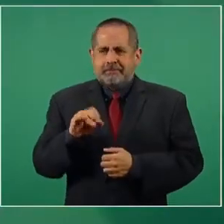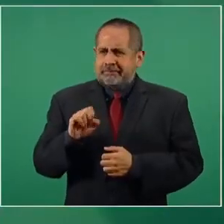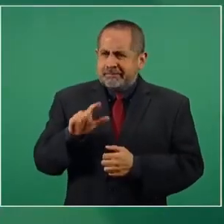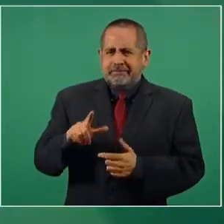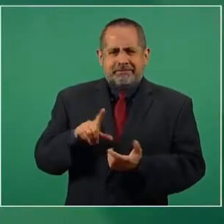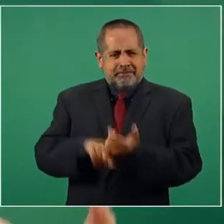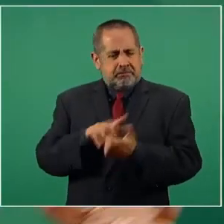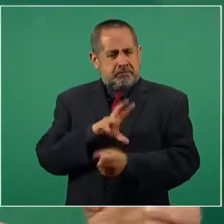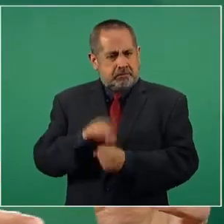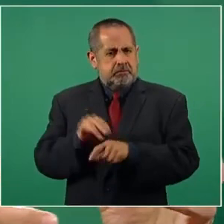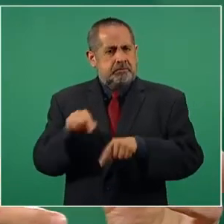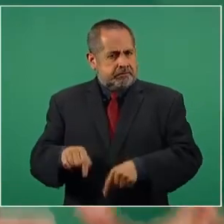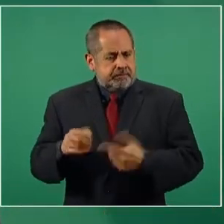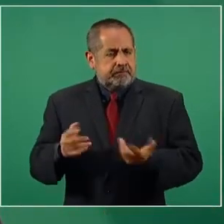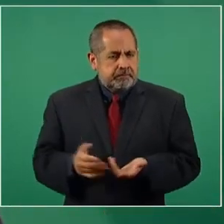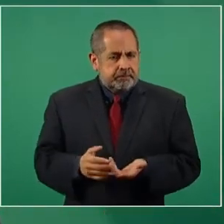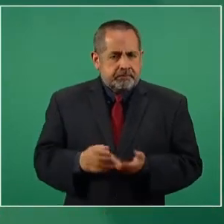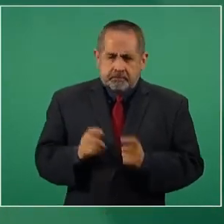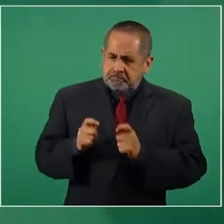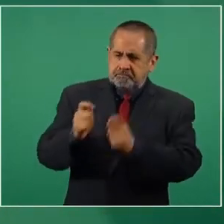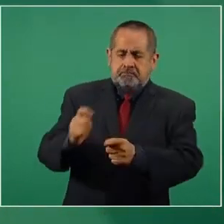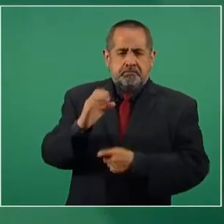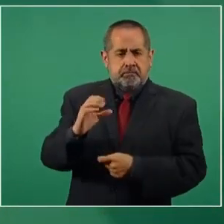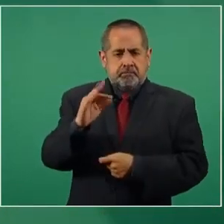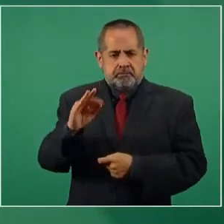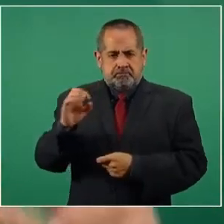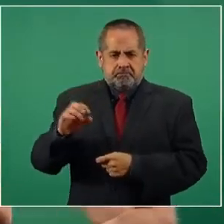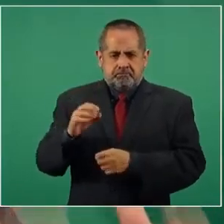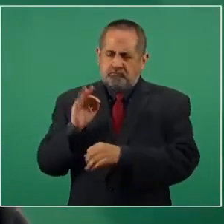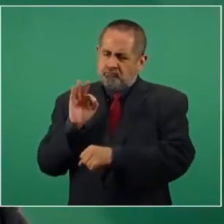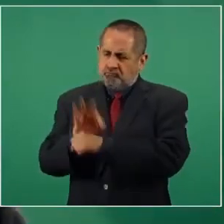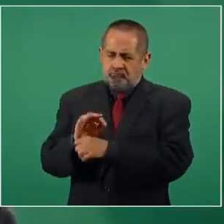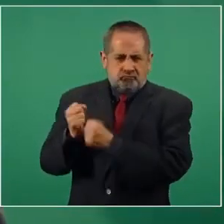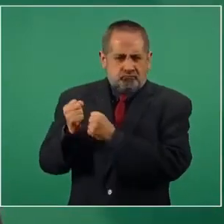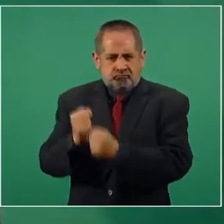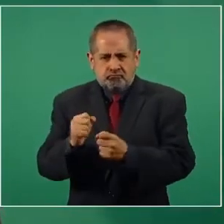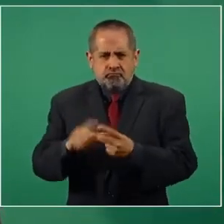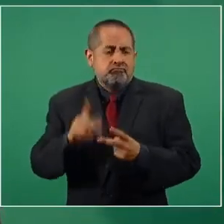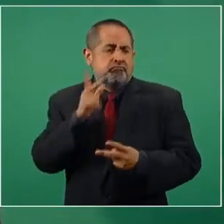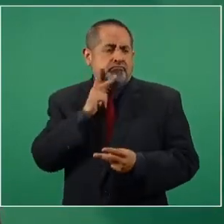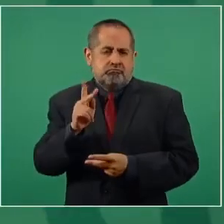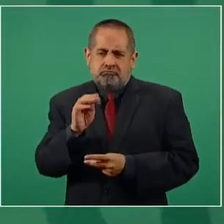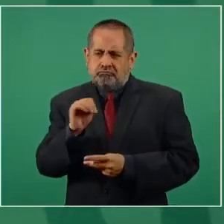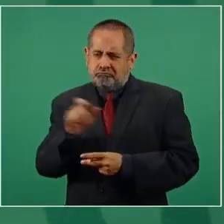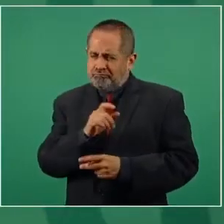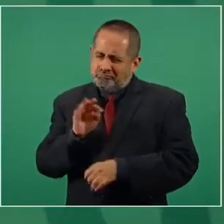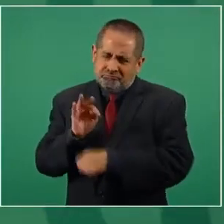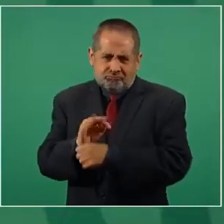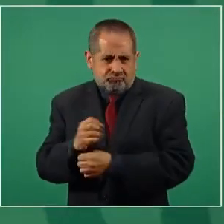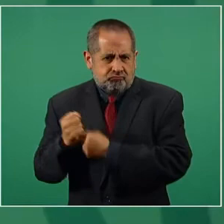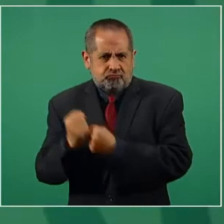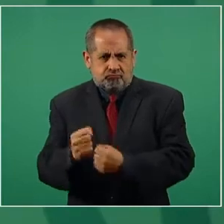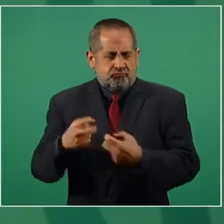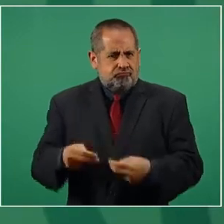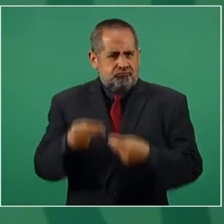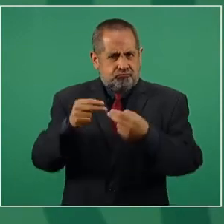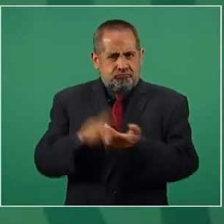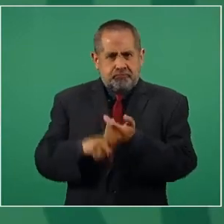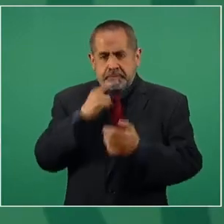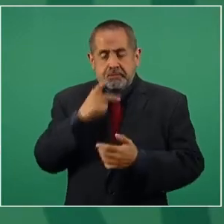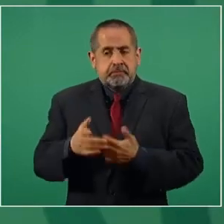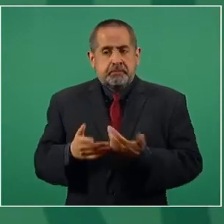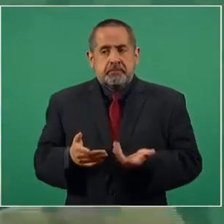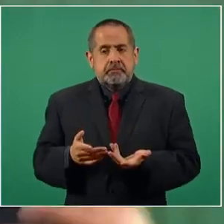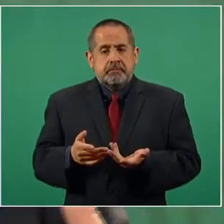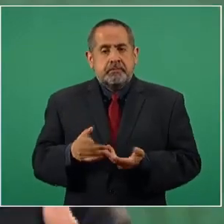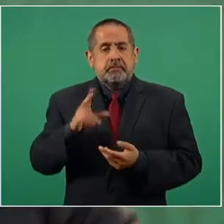se consolide a la Comisión Federal de Electricidad, que se consolide a Pemex, que no se